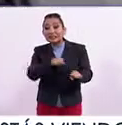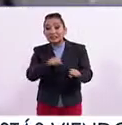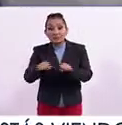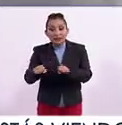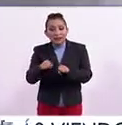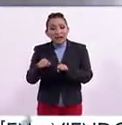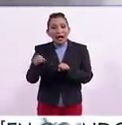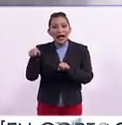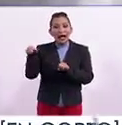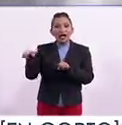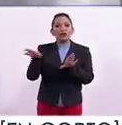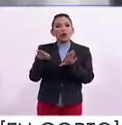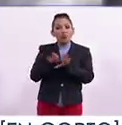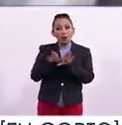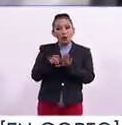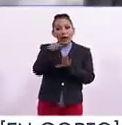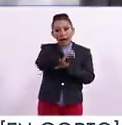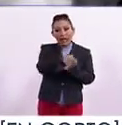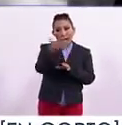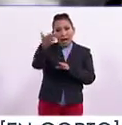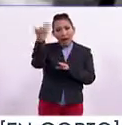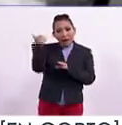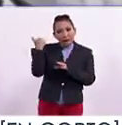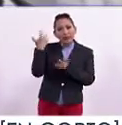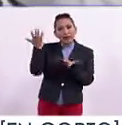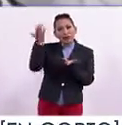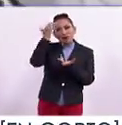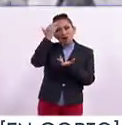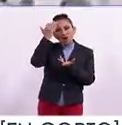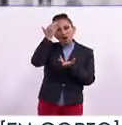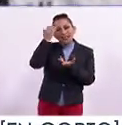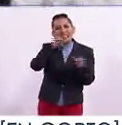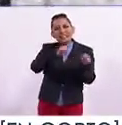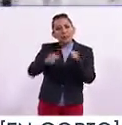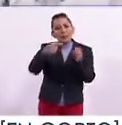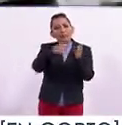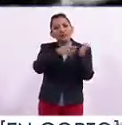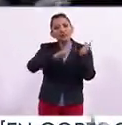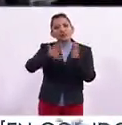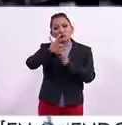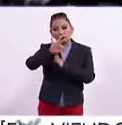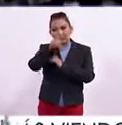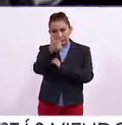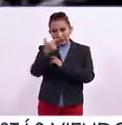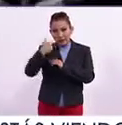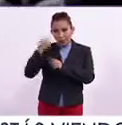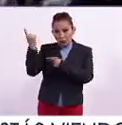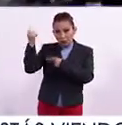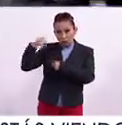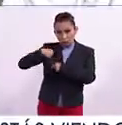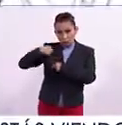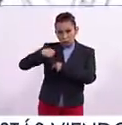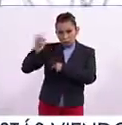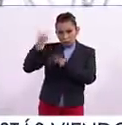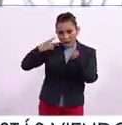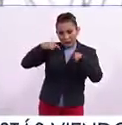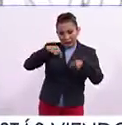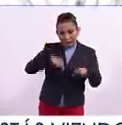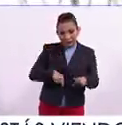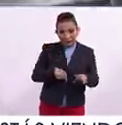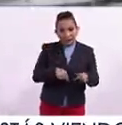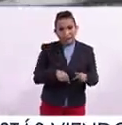porque venían del sismo del 57. De hecho, cuando yo llegué, yo llegué